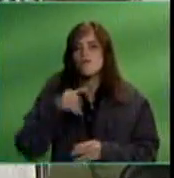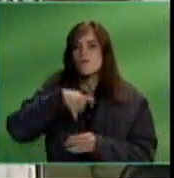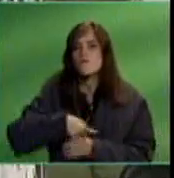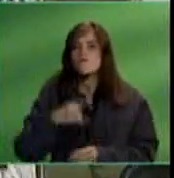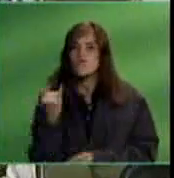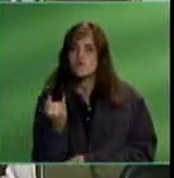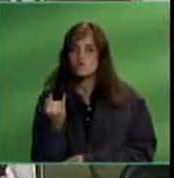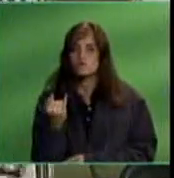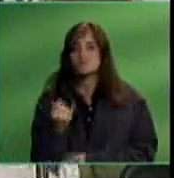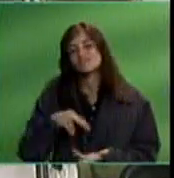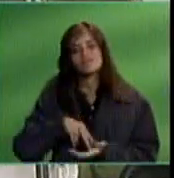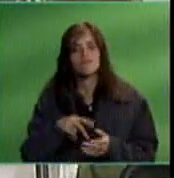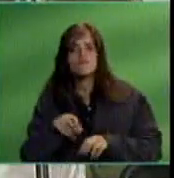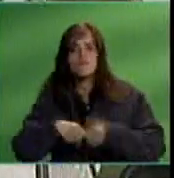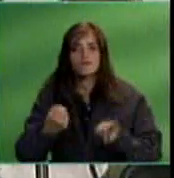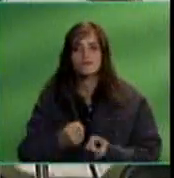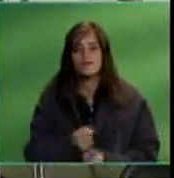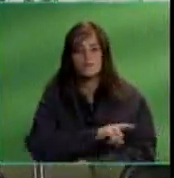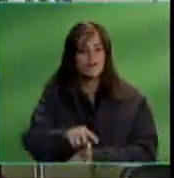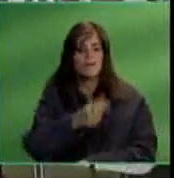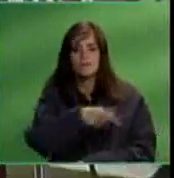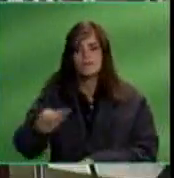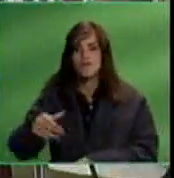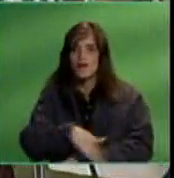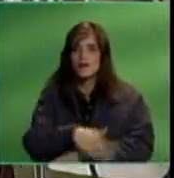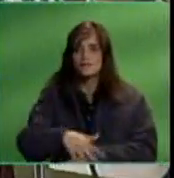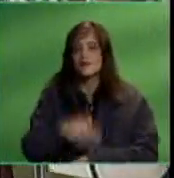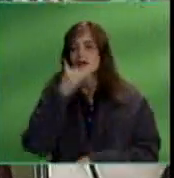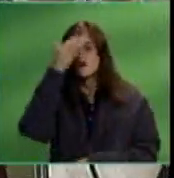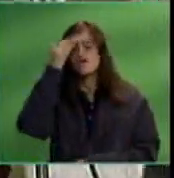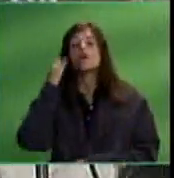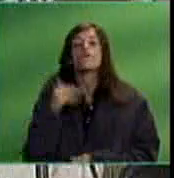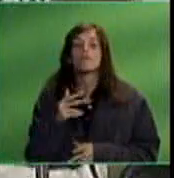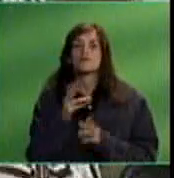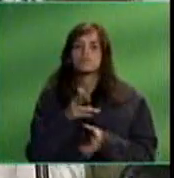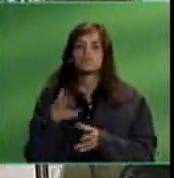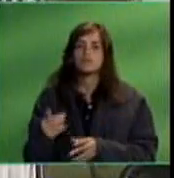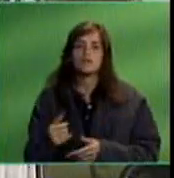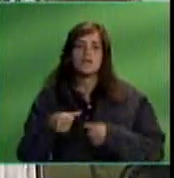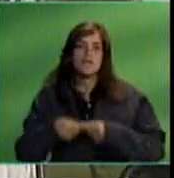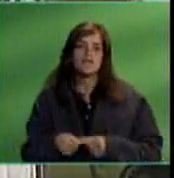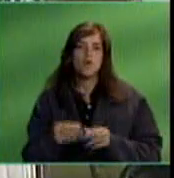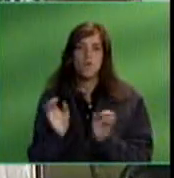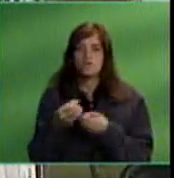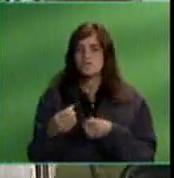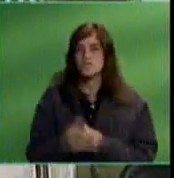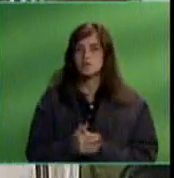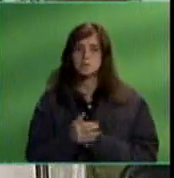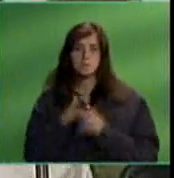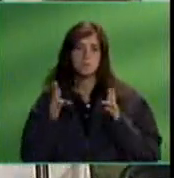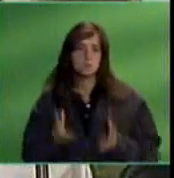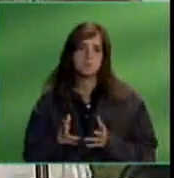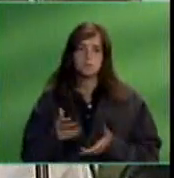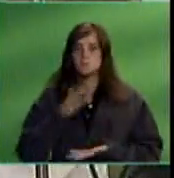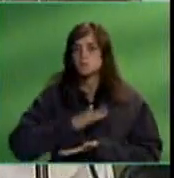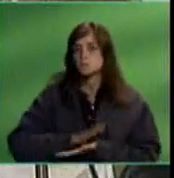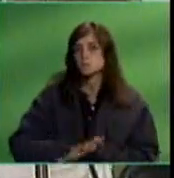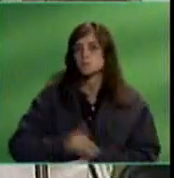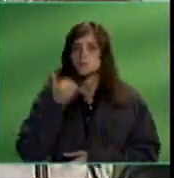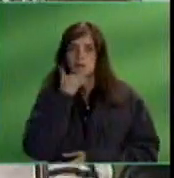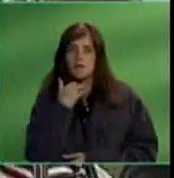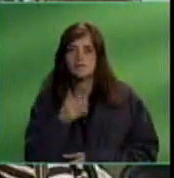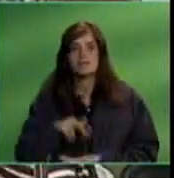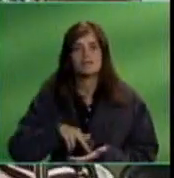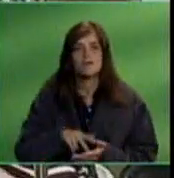es fascismo mandar a la gente a la calle de Carne de cañón y tú quedarte en una oficina tranquilito con aire acondicionado